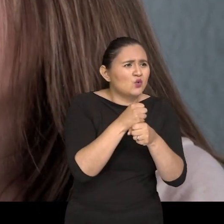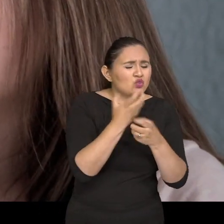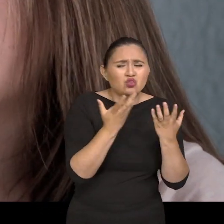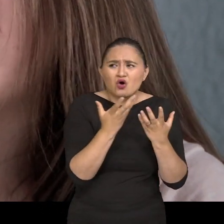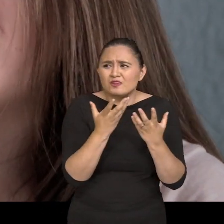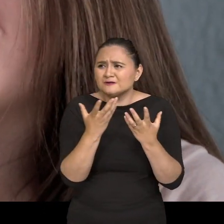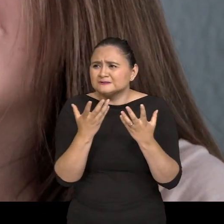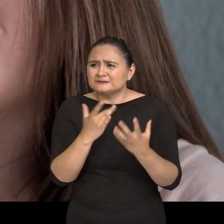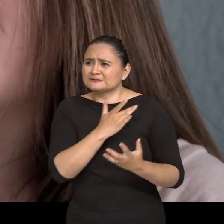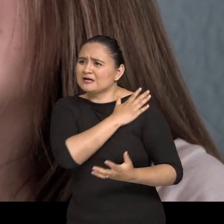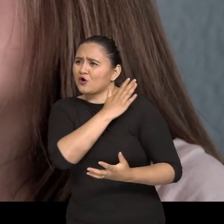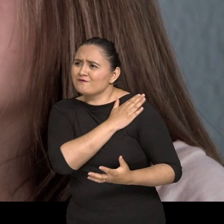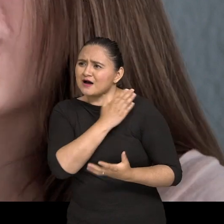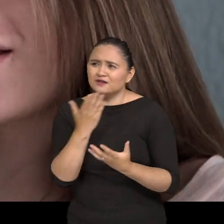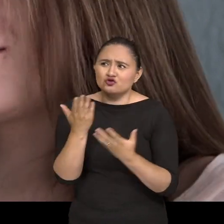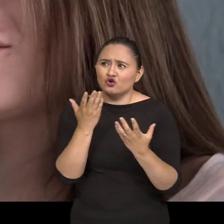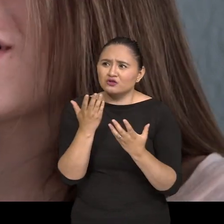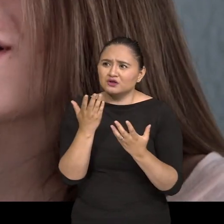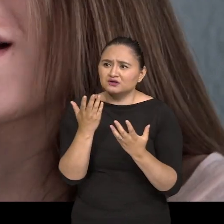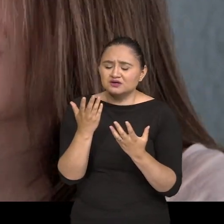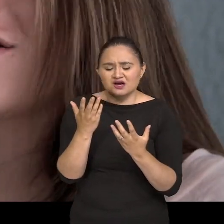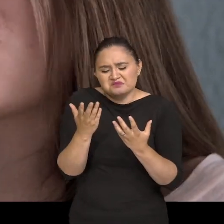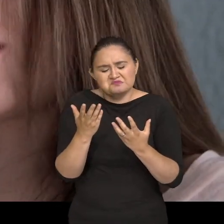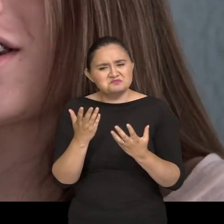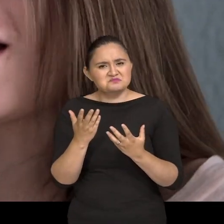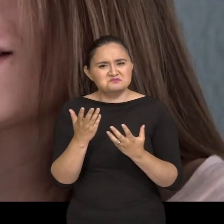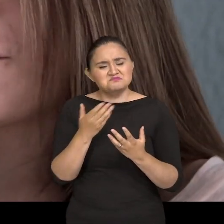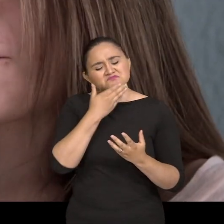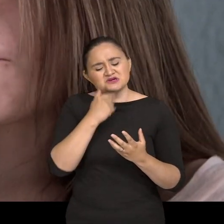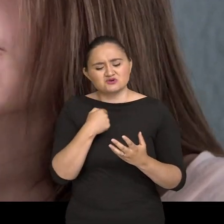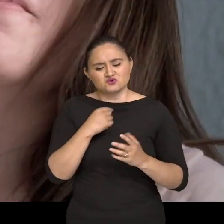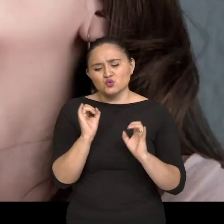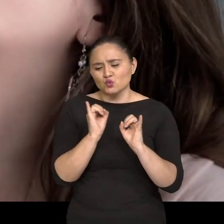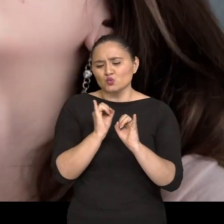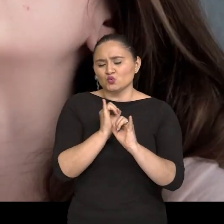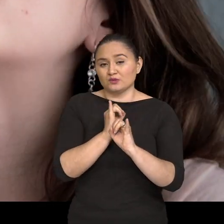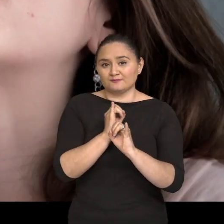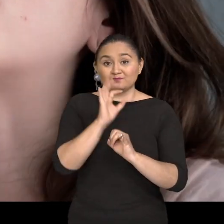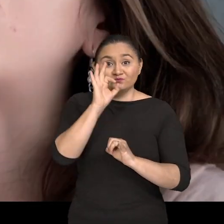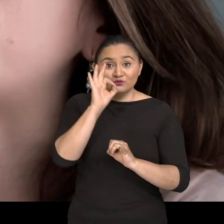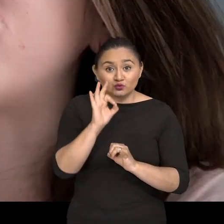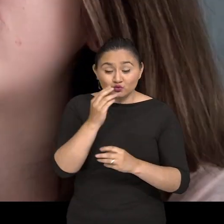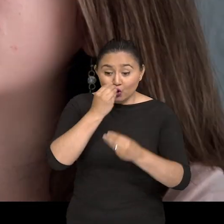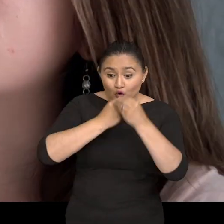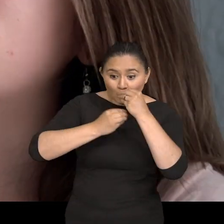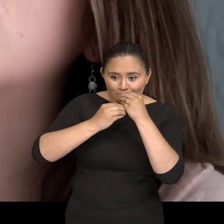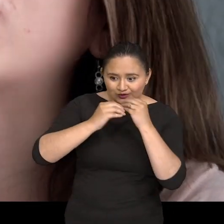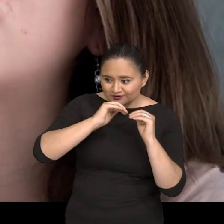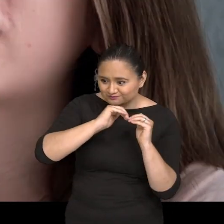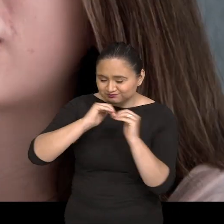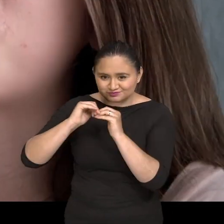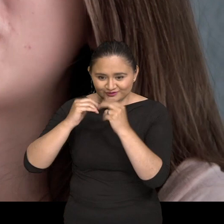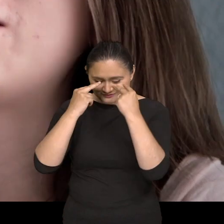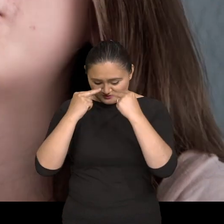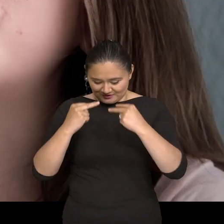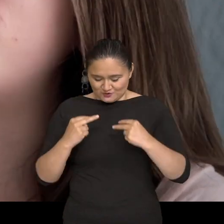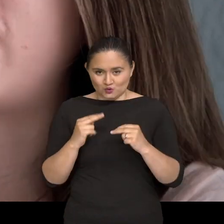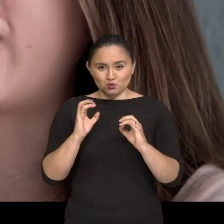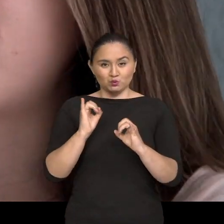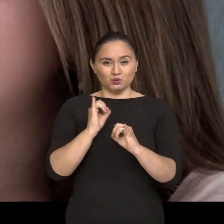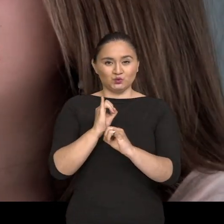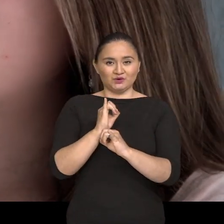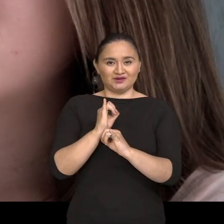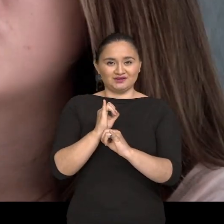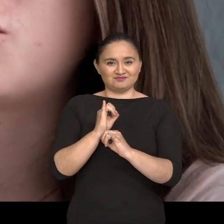y decir bien o sea aquí estoy genial entonces con la comida con lo que yo dije comer y beber